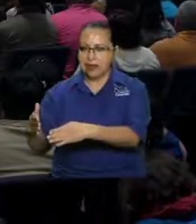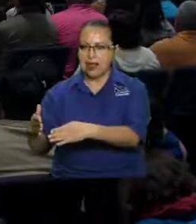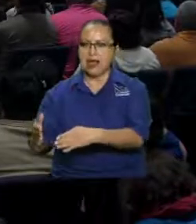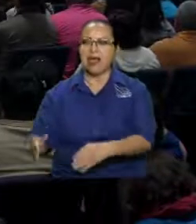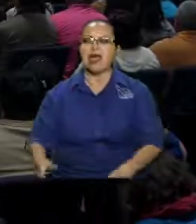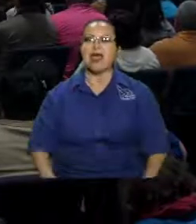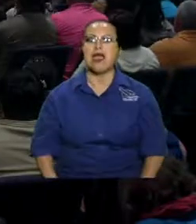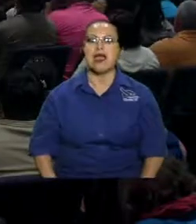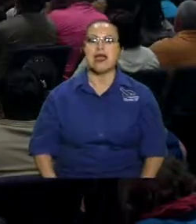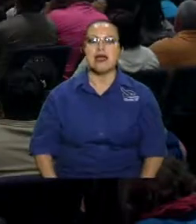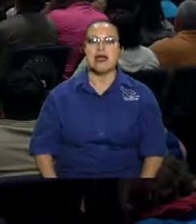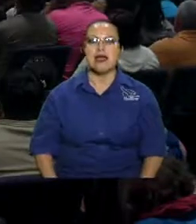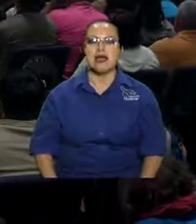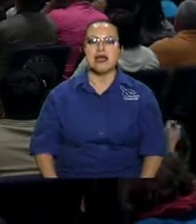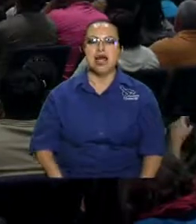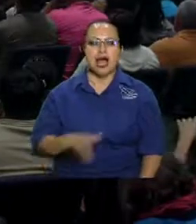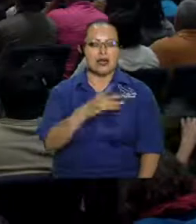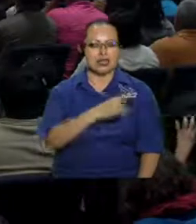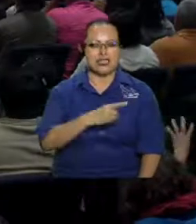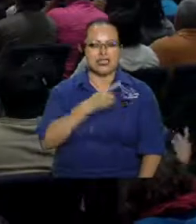Repartirle aquí